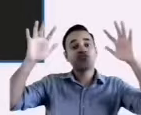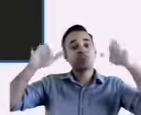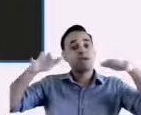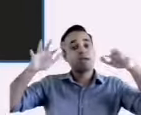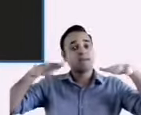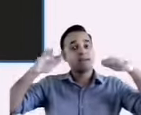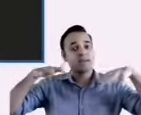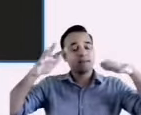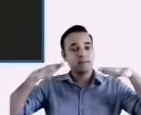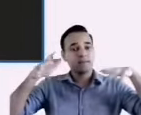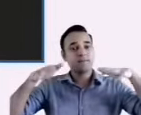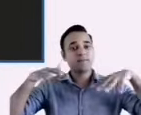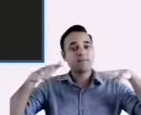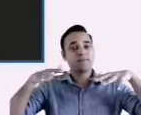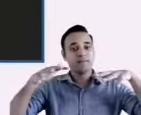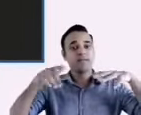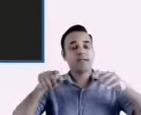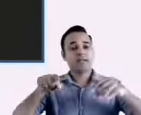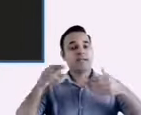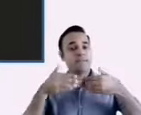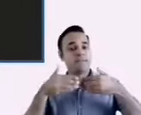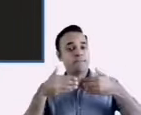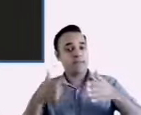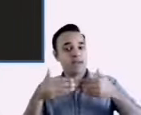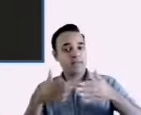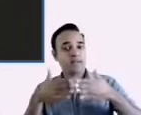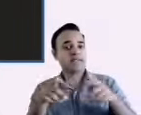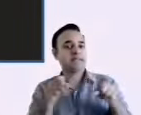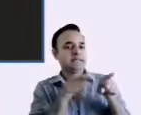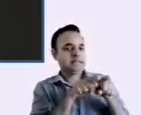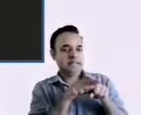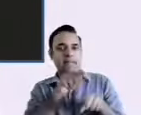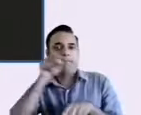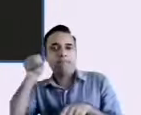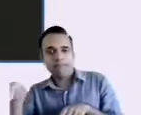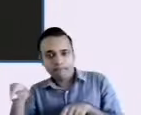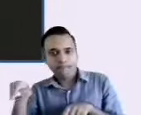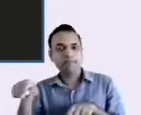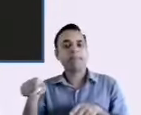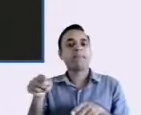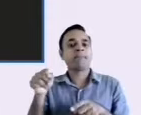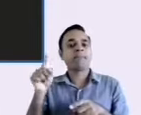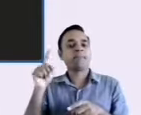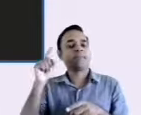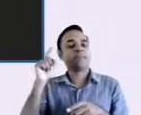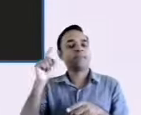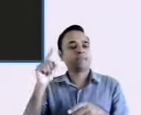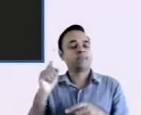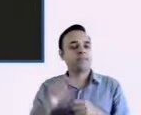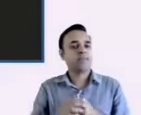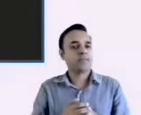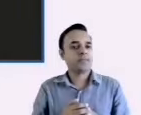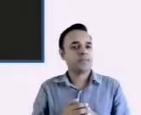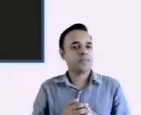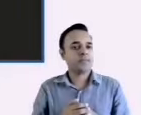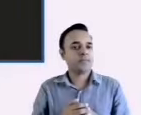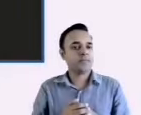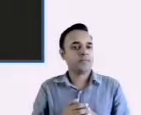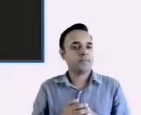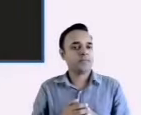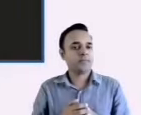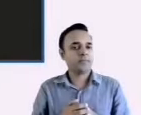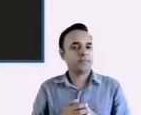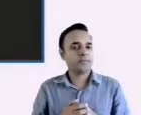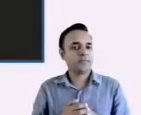único destinado exclusivamente a la atención de emergencias y desastres a través de la acción